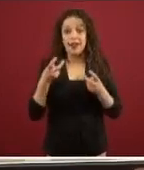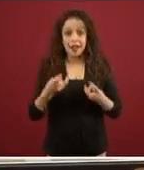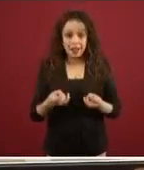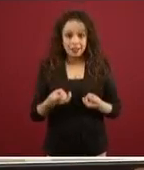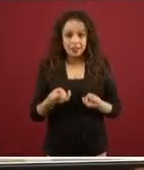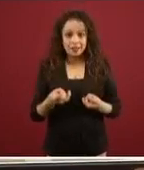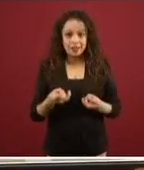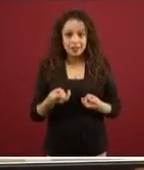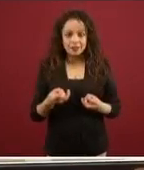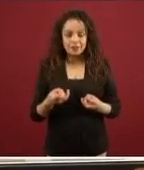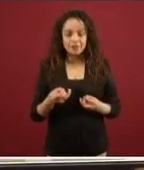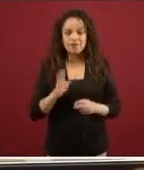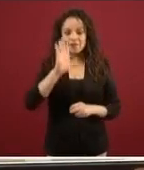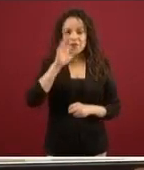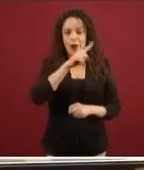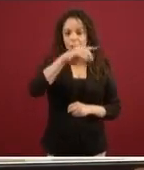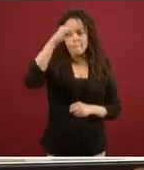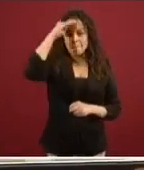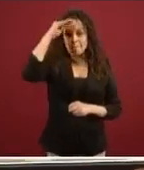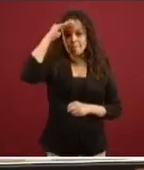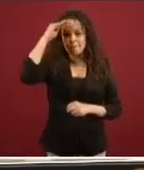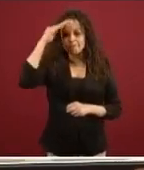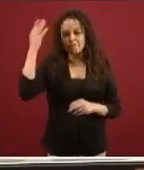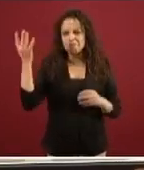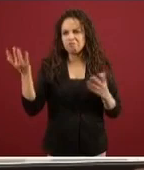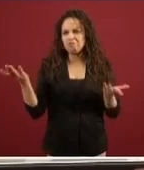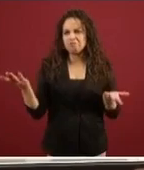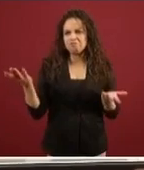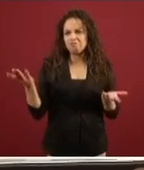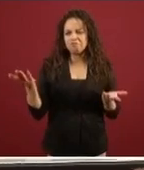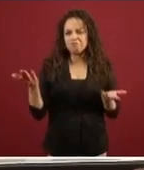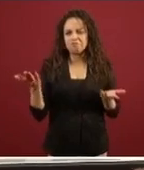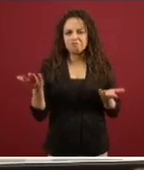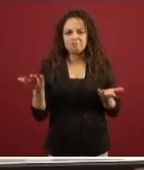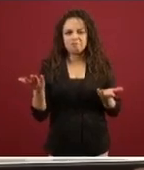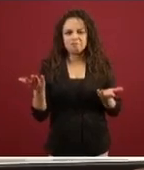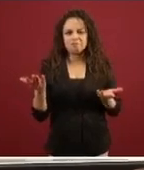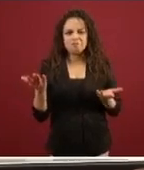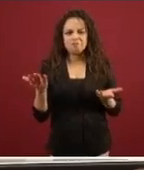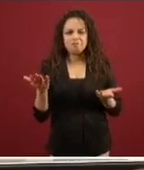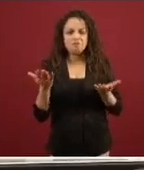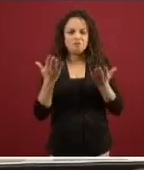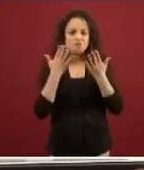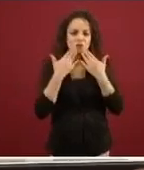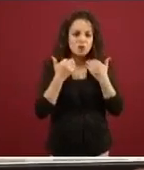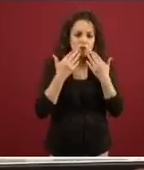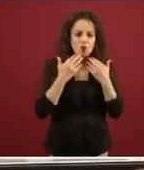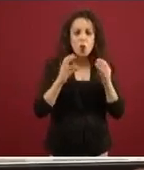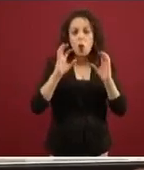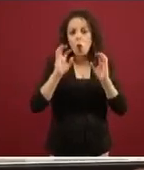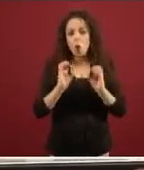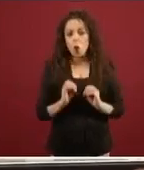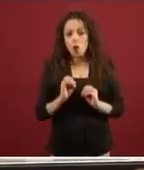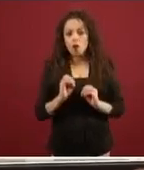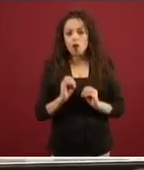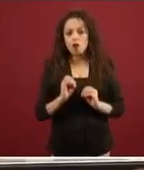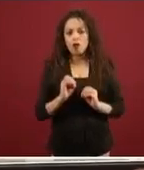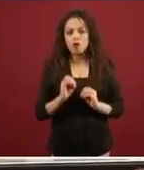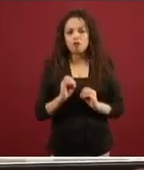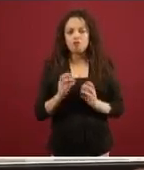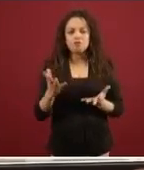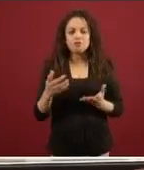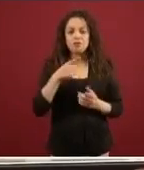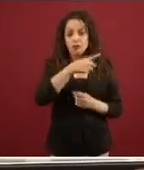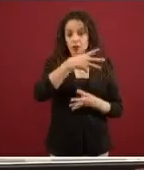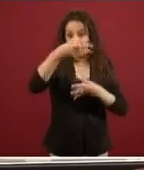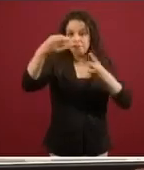una percepción de que esto es algo muy lejano o incluso con poca posibilidad, poca probabilidad de que le afecte a usted.